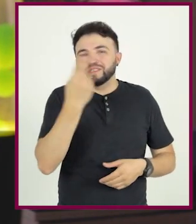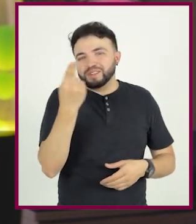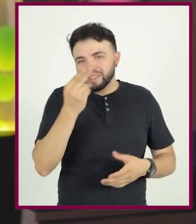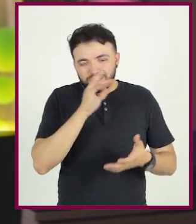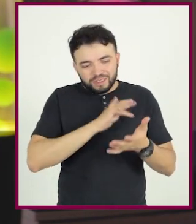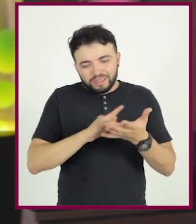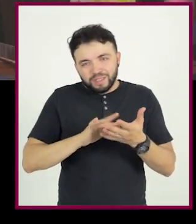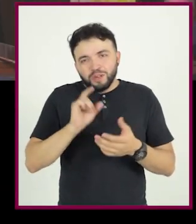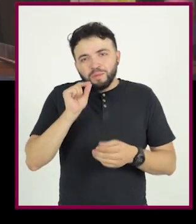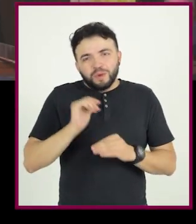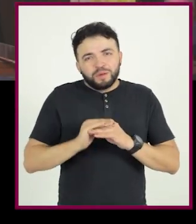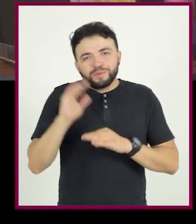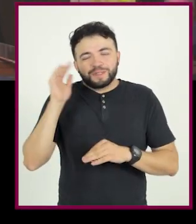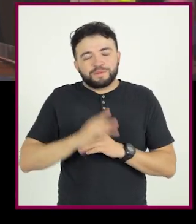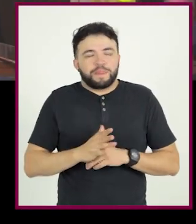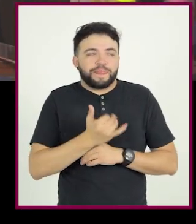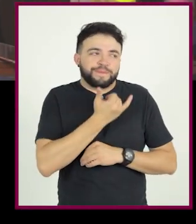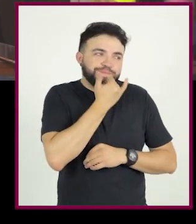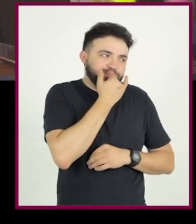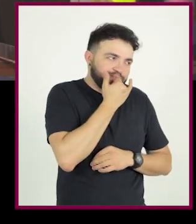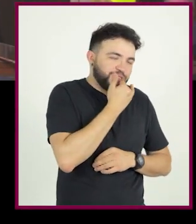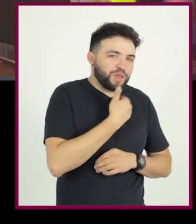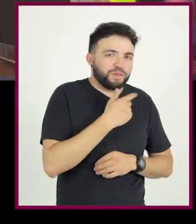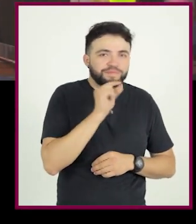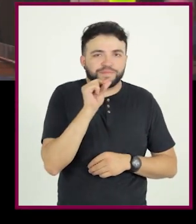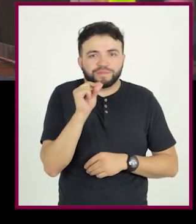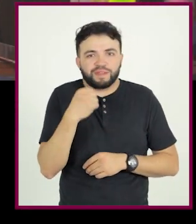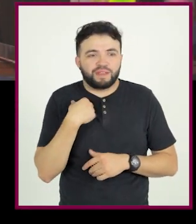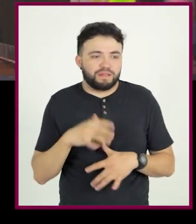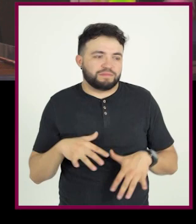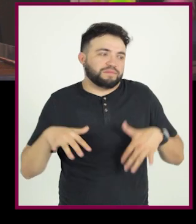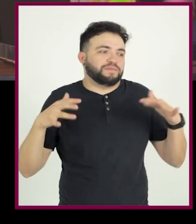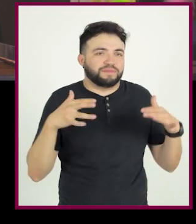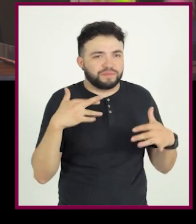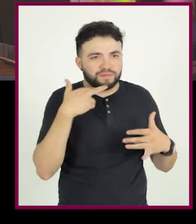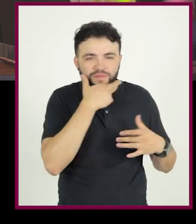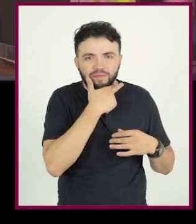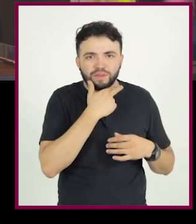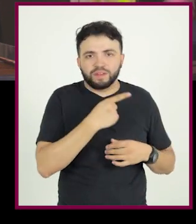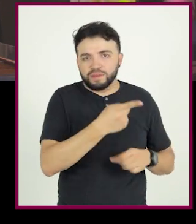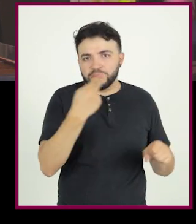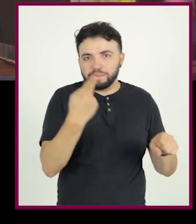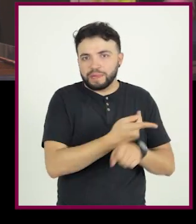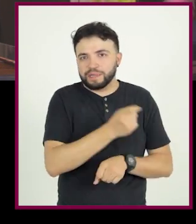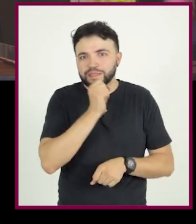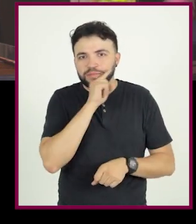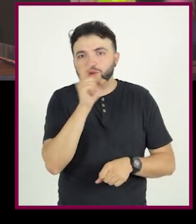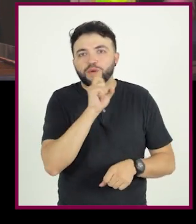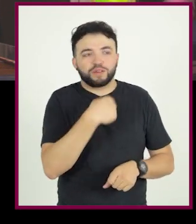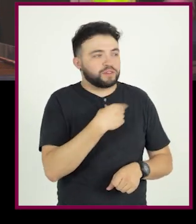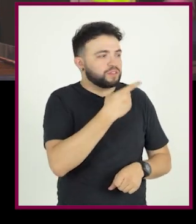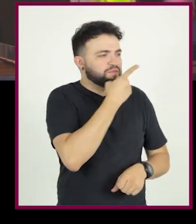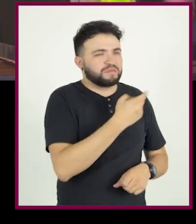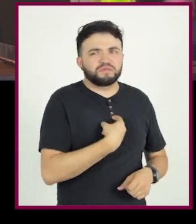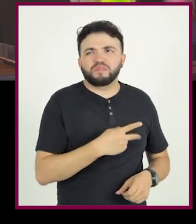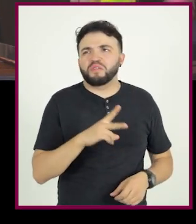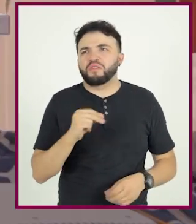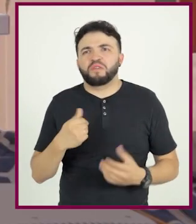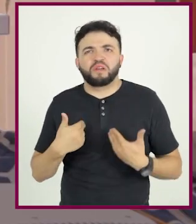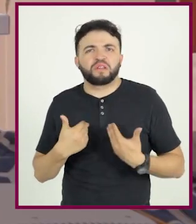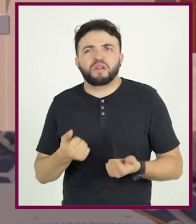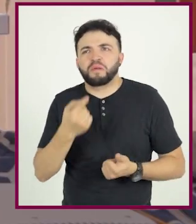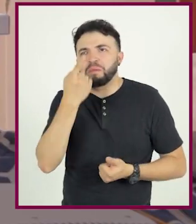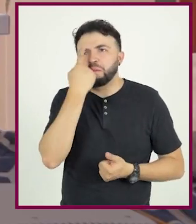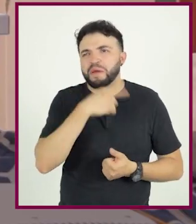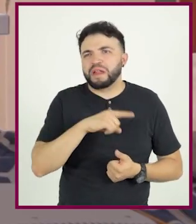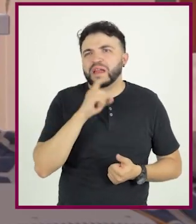que leer un poco más. Perdón, Citla. Es que me desesperé un poco. Creo que te debe pasar lo mismo cuando te digo que